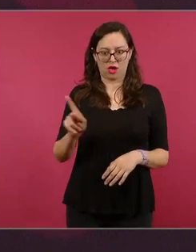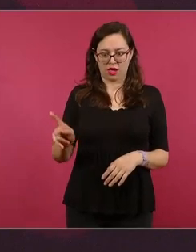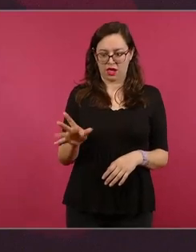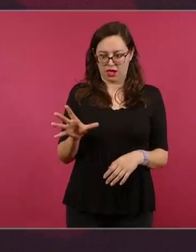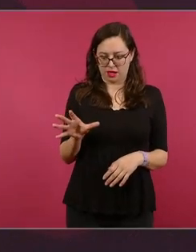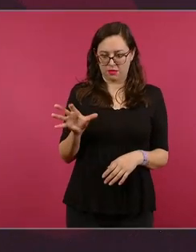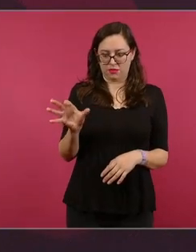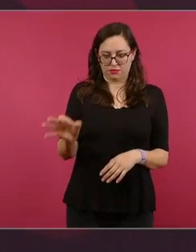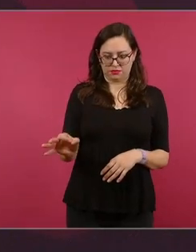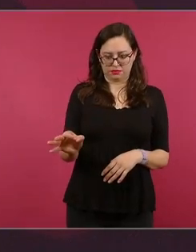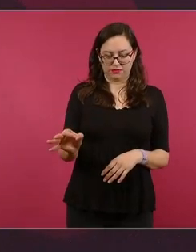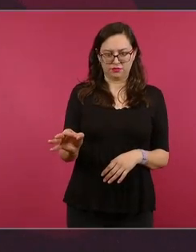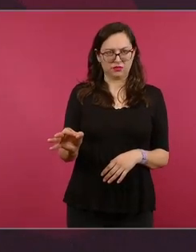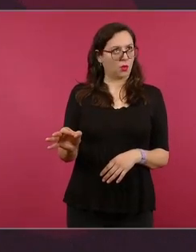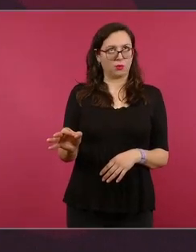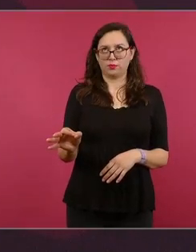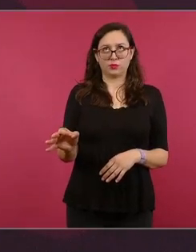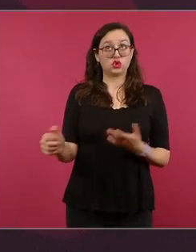una ciudad.